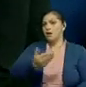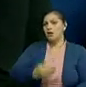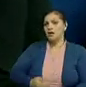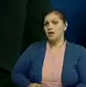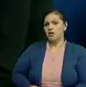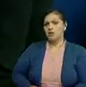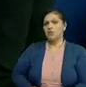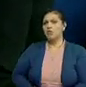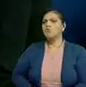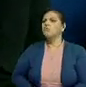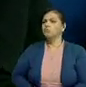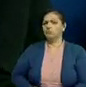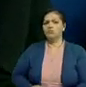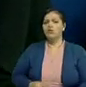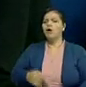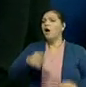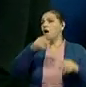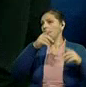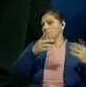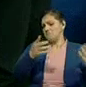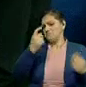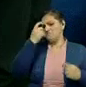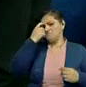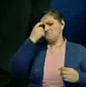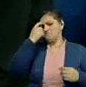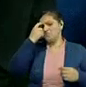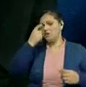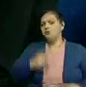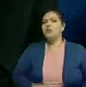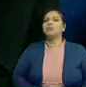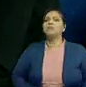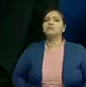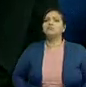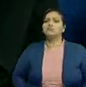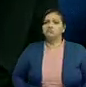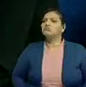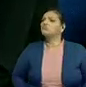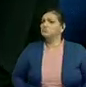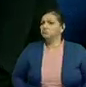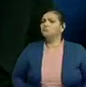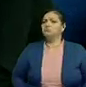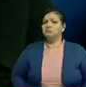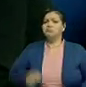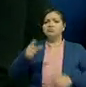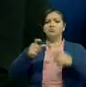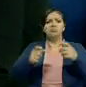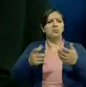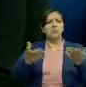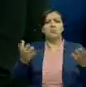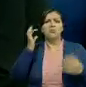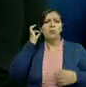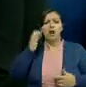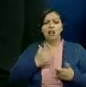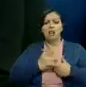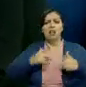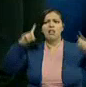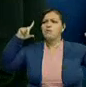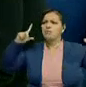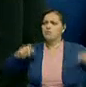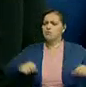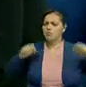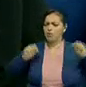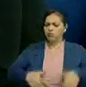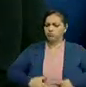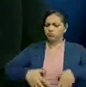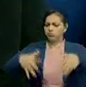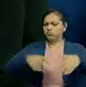están a favor de la despenalización del aborto en casos de violación, señalan que ellos defienden el derecho de la